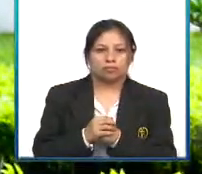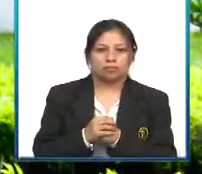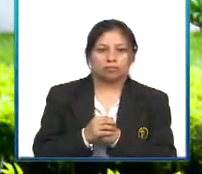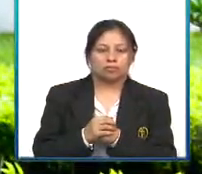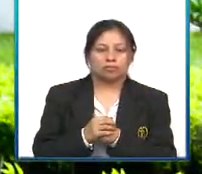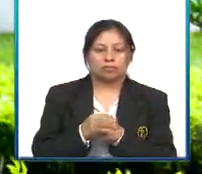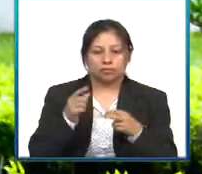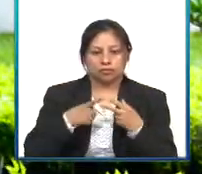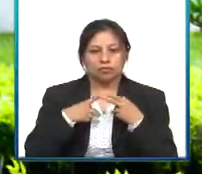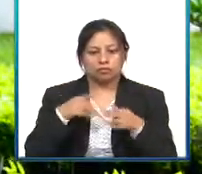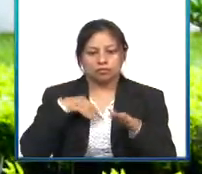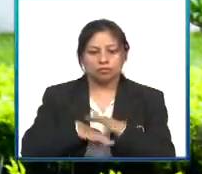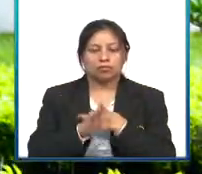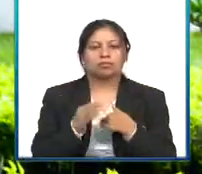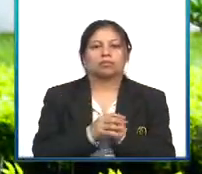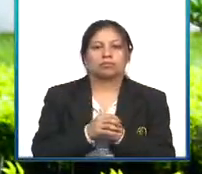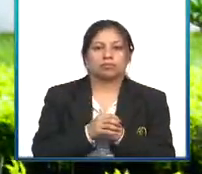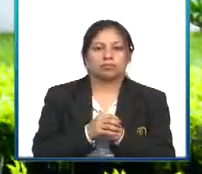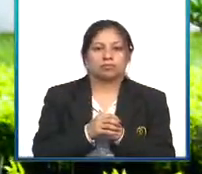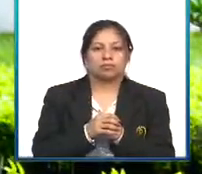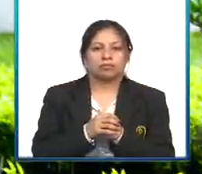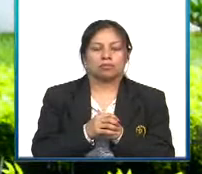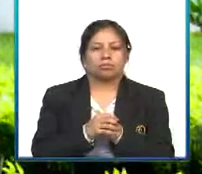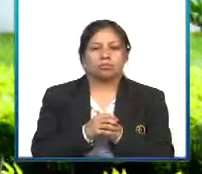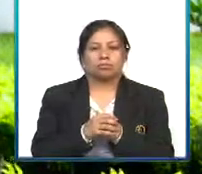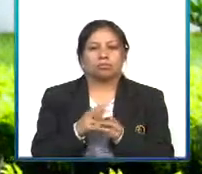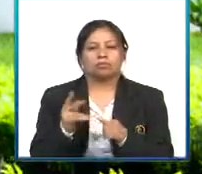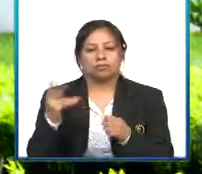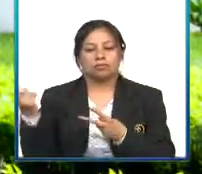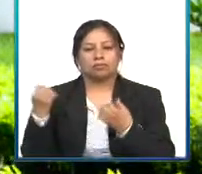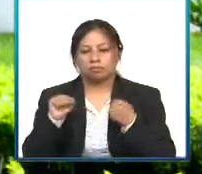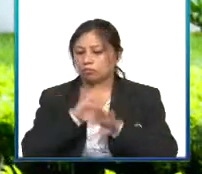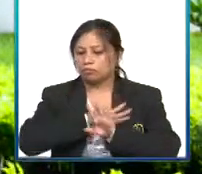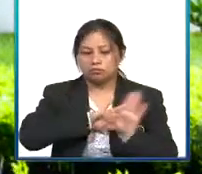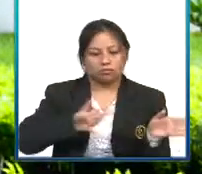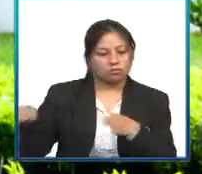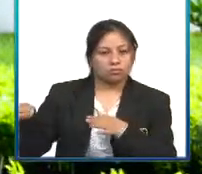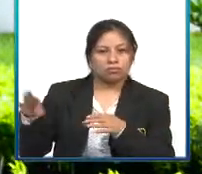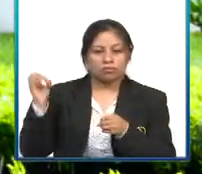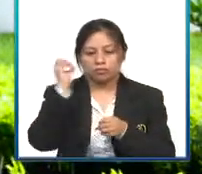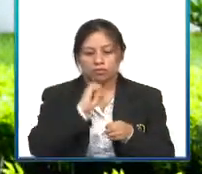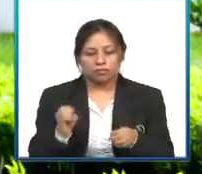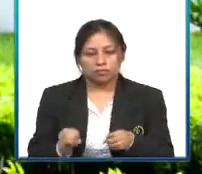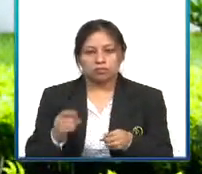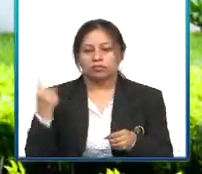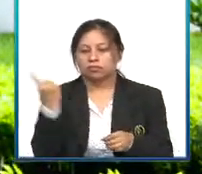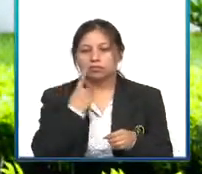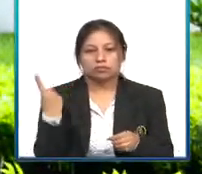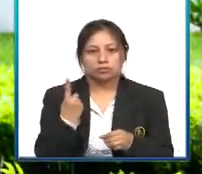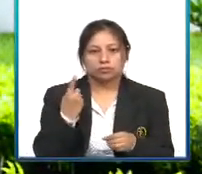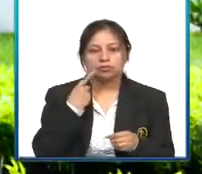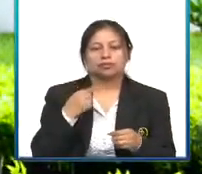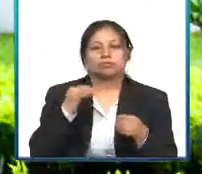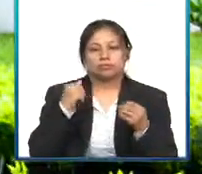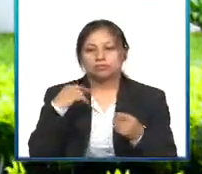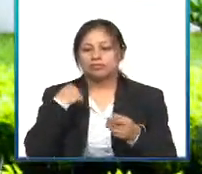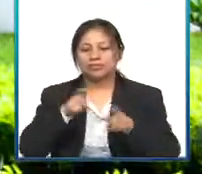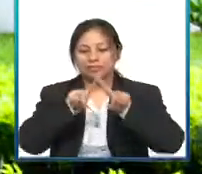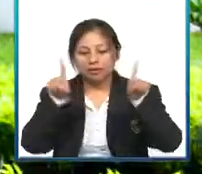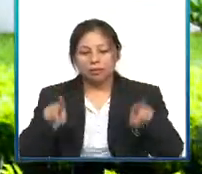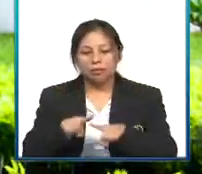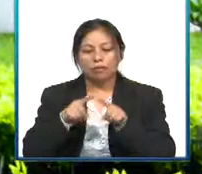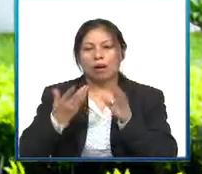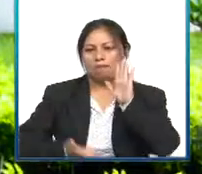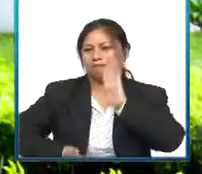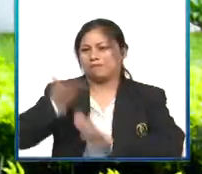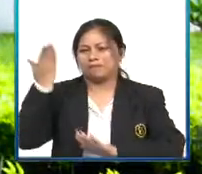fue una iniciativa a través de AGLA y pues se logró quitar un porcentaje que era importante, que encarecía los boletos aéreos.